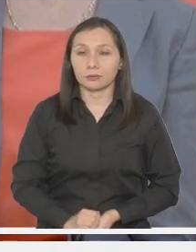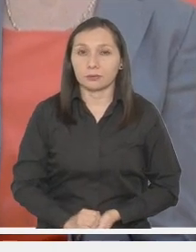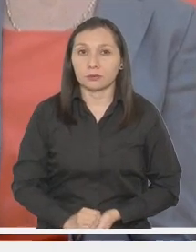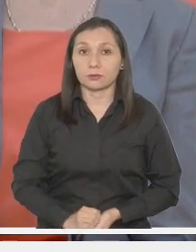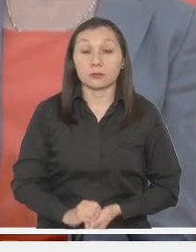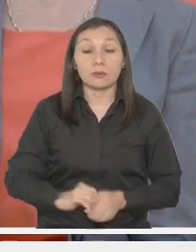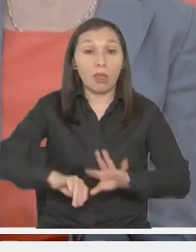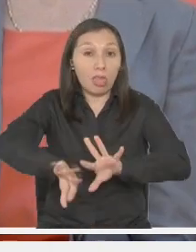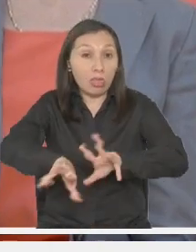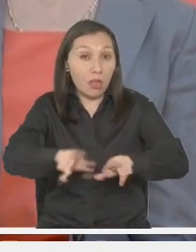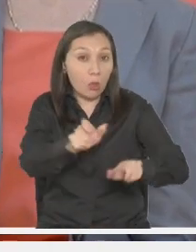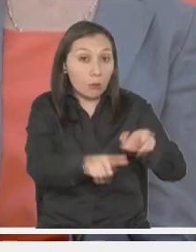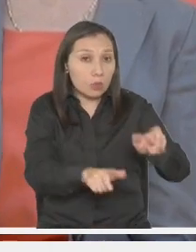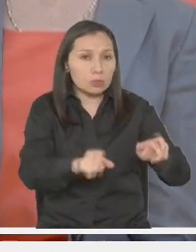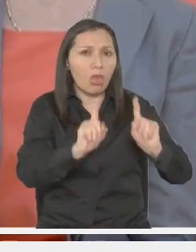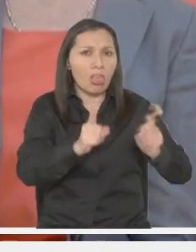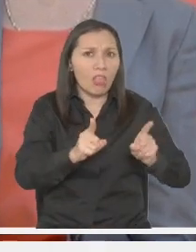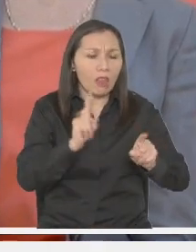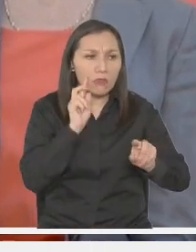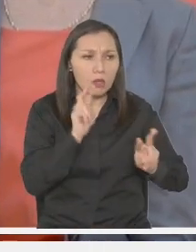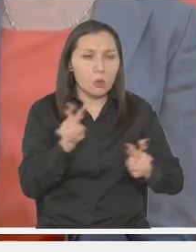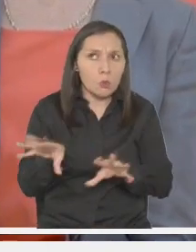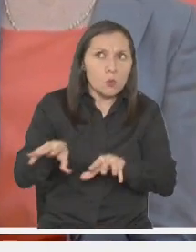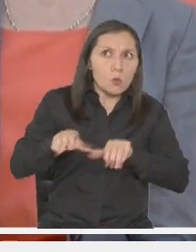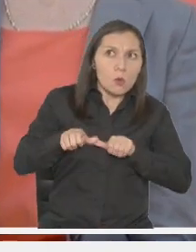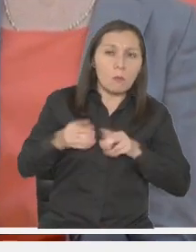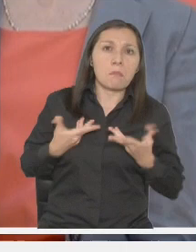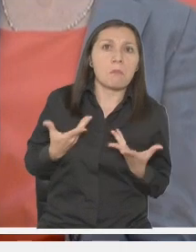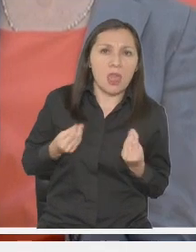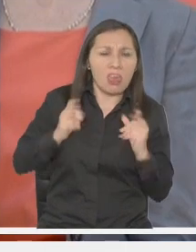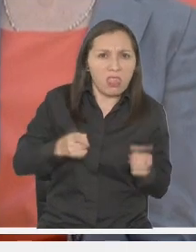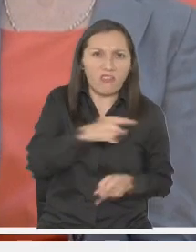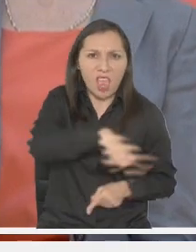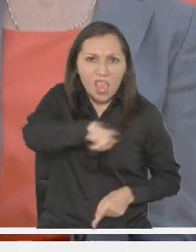son los delincuentes los que tienen que sentir miedo.